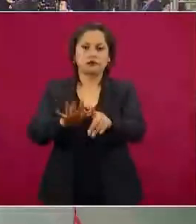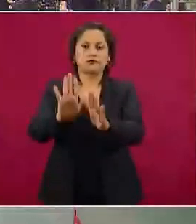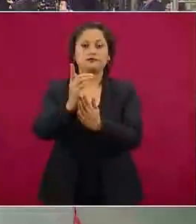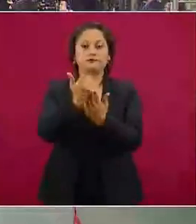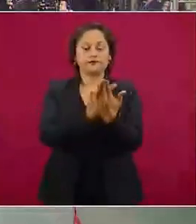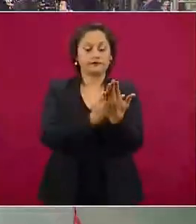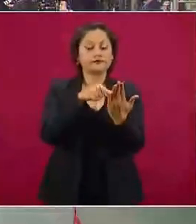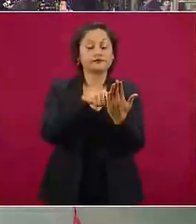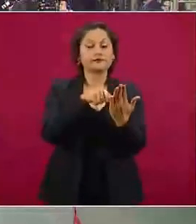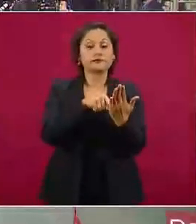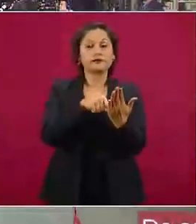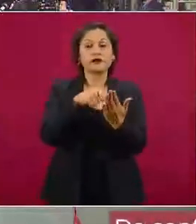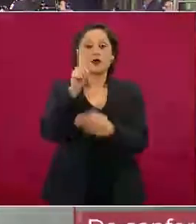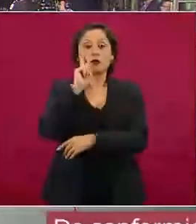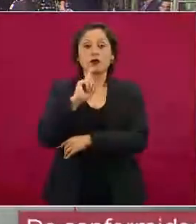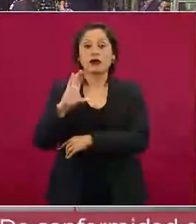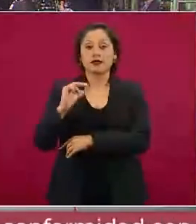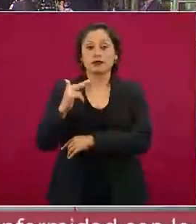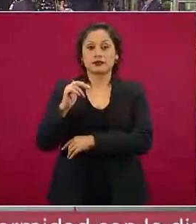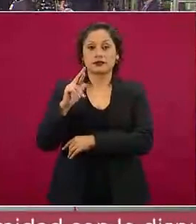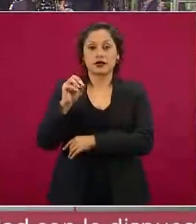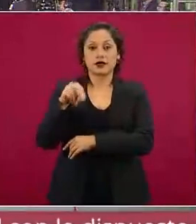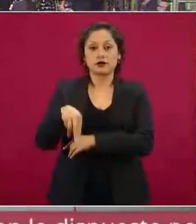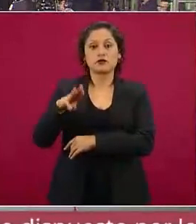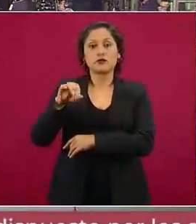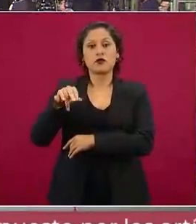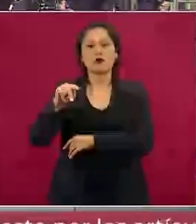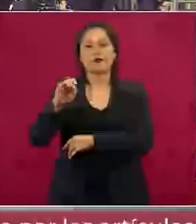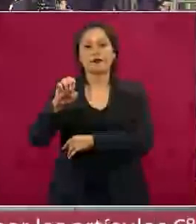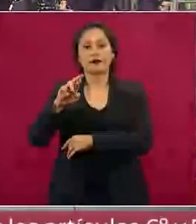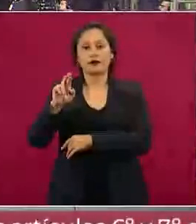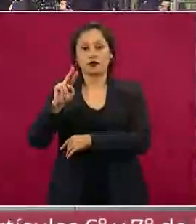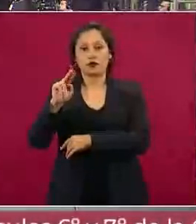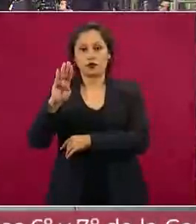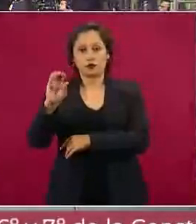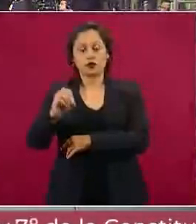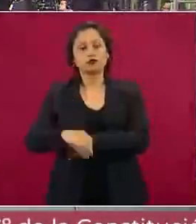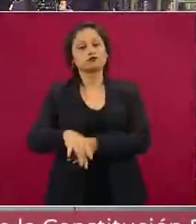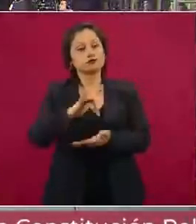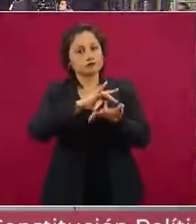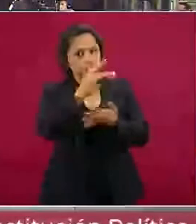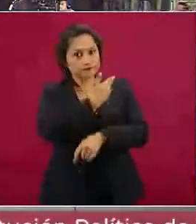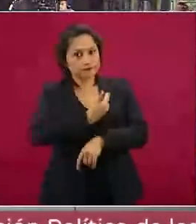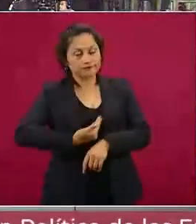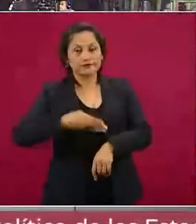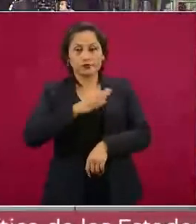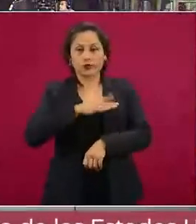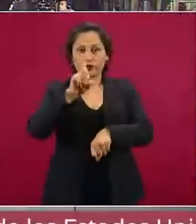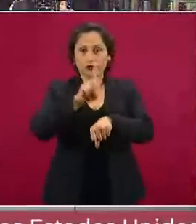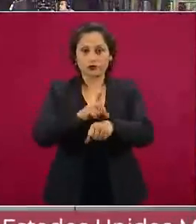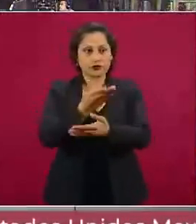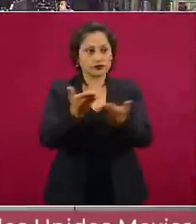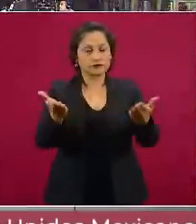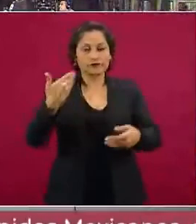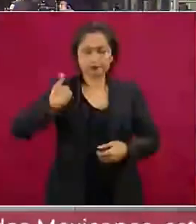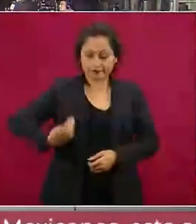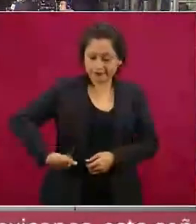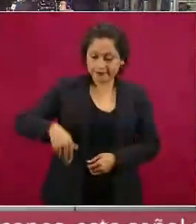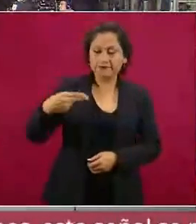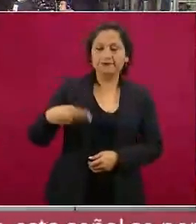vamos con Sharon Monterrubio. Gracias, presidente. Buenos días. Buenos días a todos. Sharon Smo para